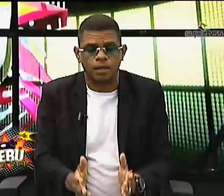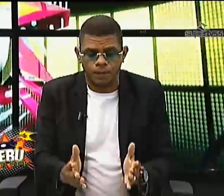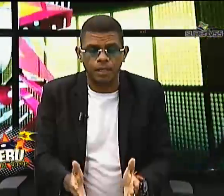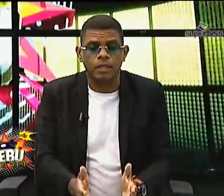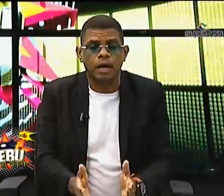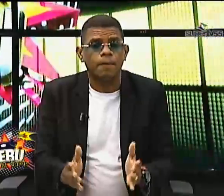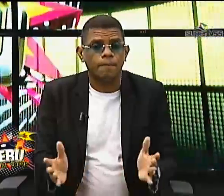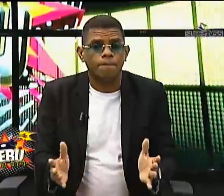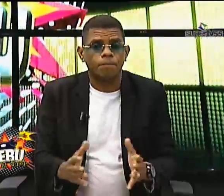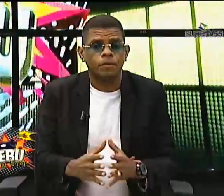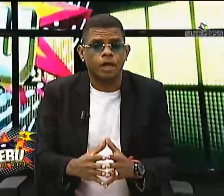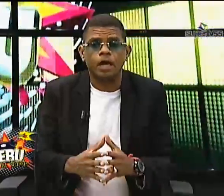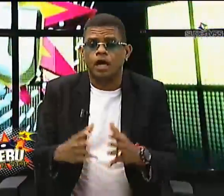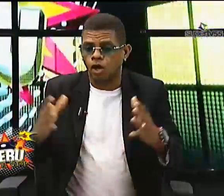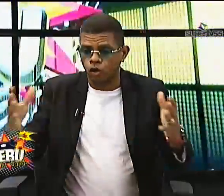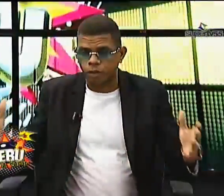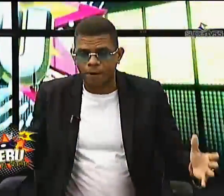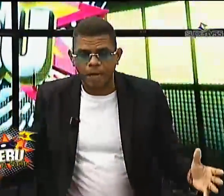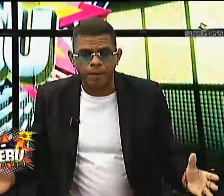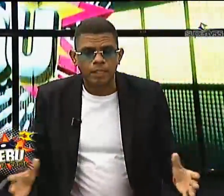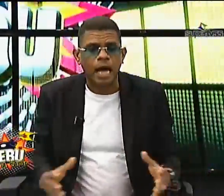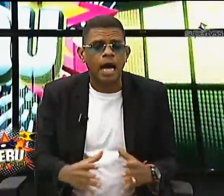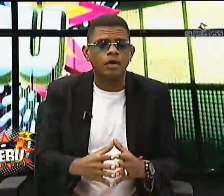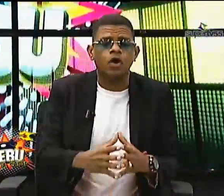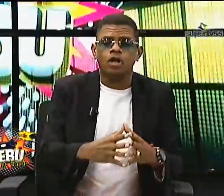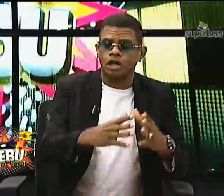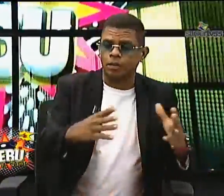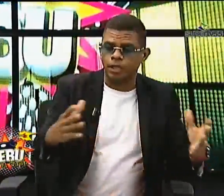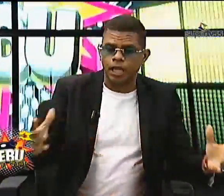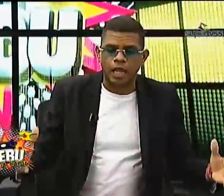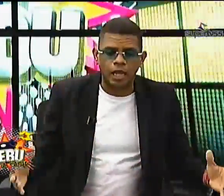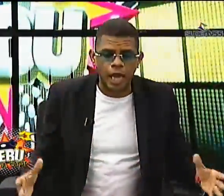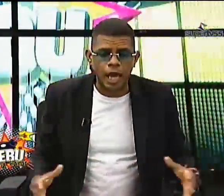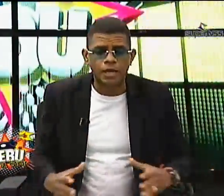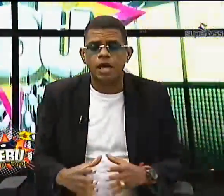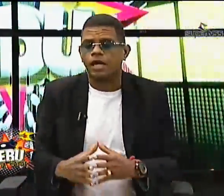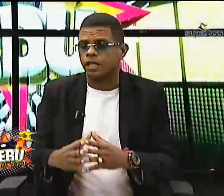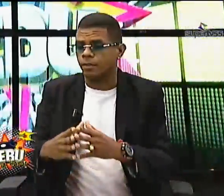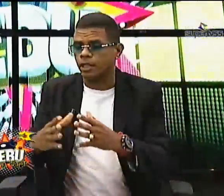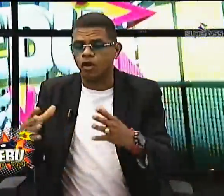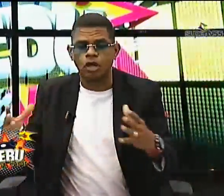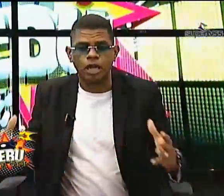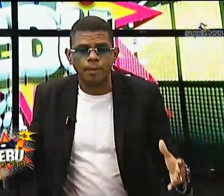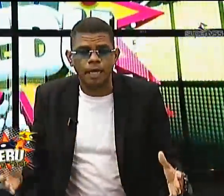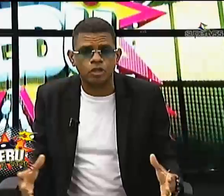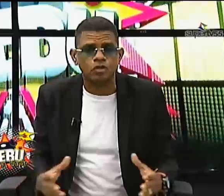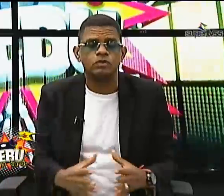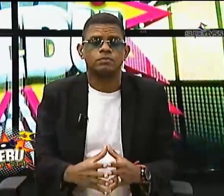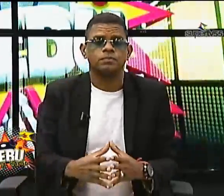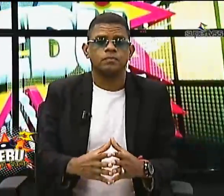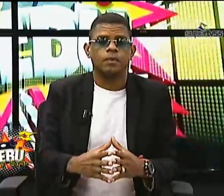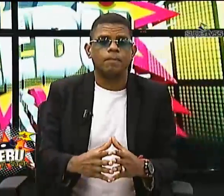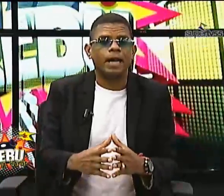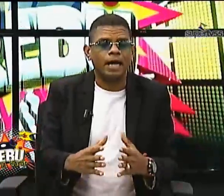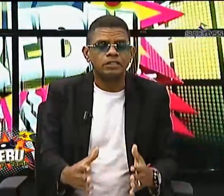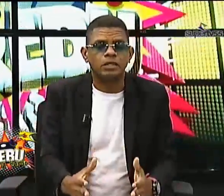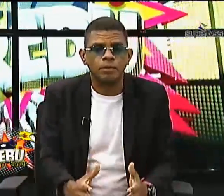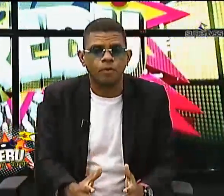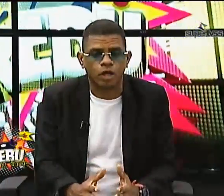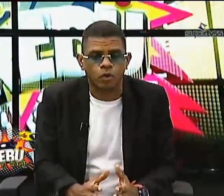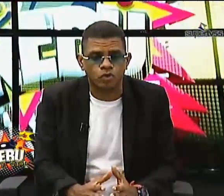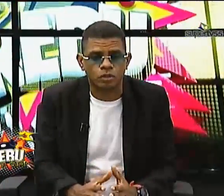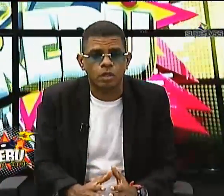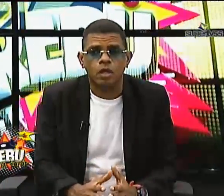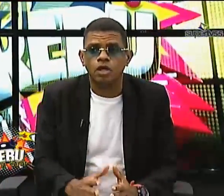que te brinda el orden parlamentario, que te brindan las leyes, que te brindan los reglamentos, para ese tipo